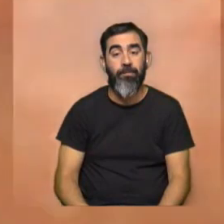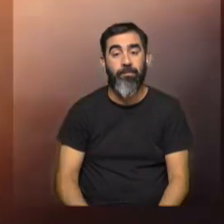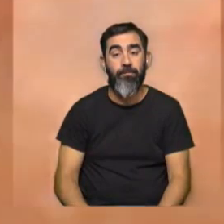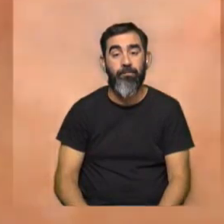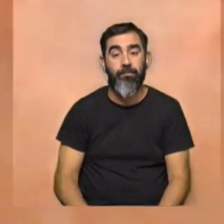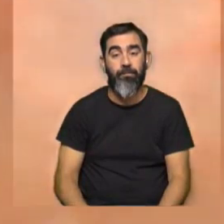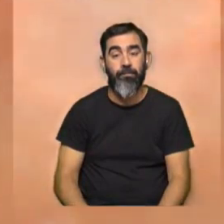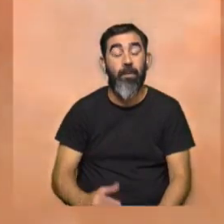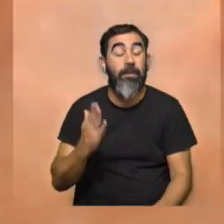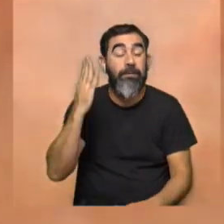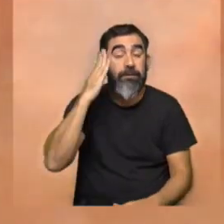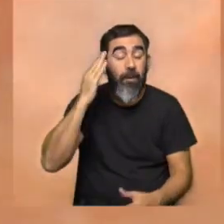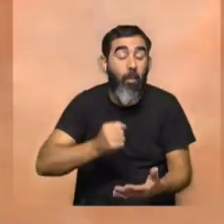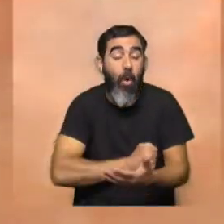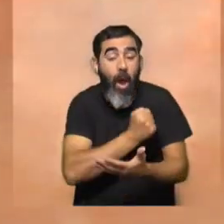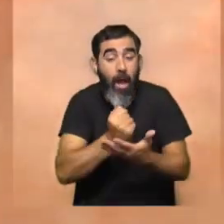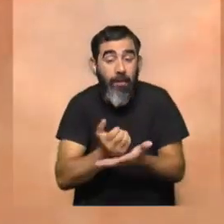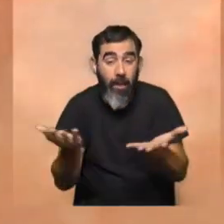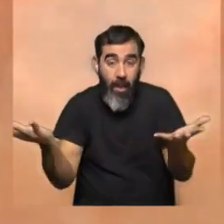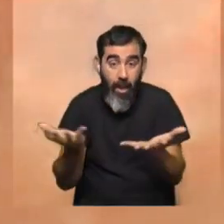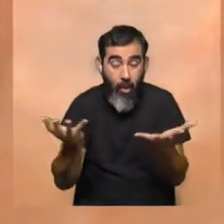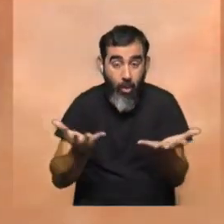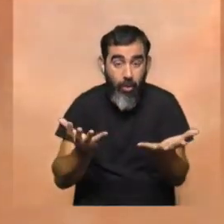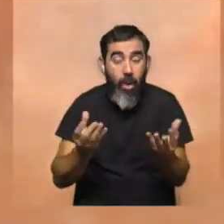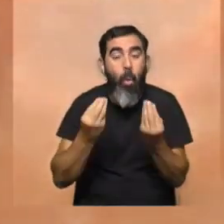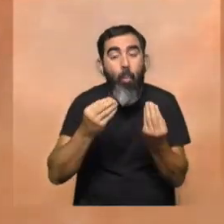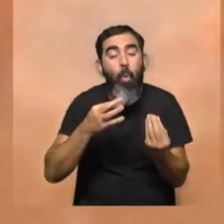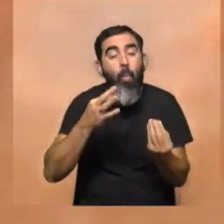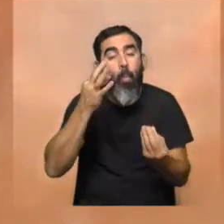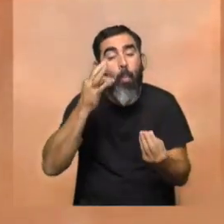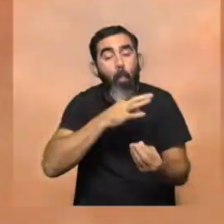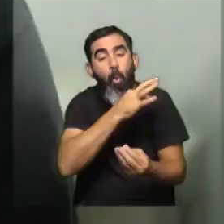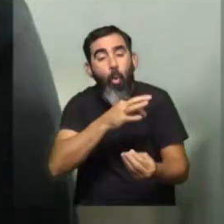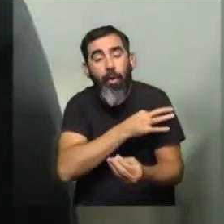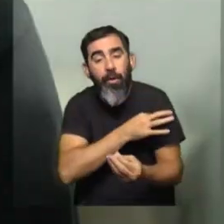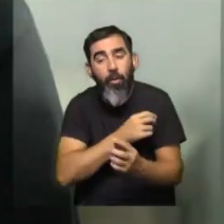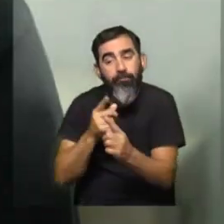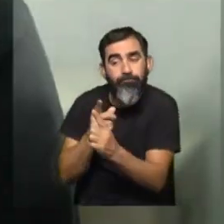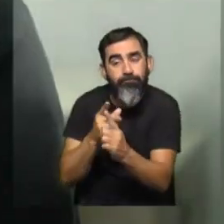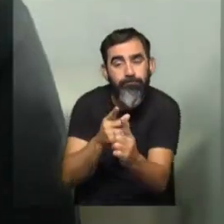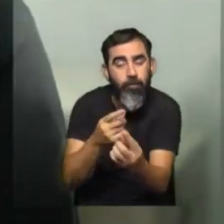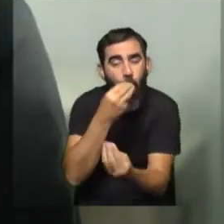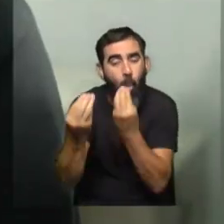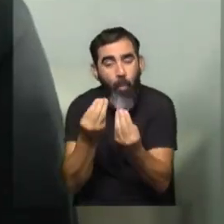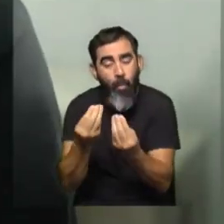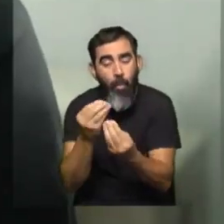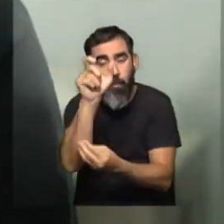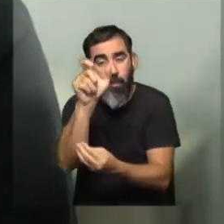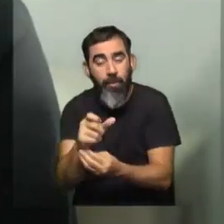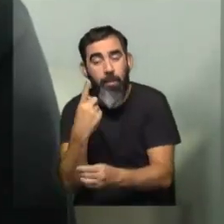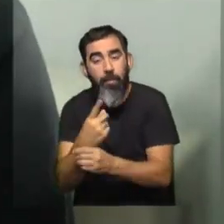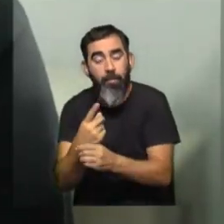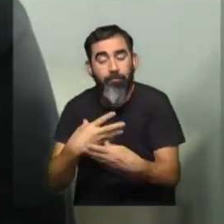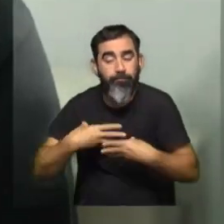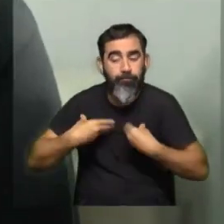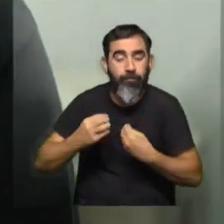Lo que sabemos hasta el momento de cómo los mosquitos perciben a sus presas es que lo primero que perciben es